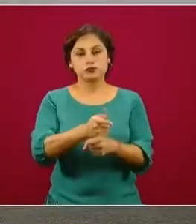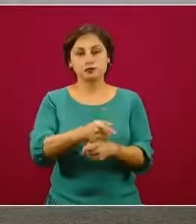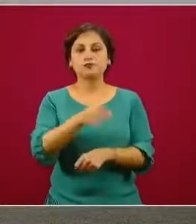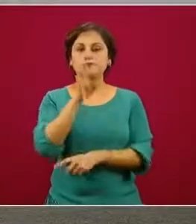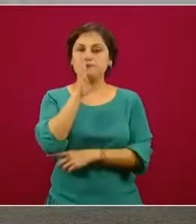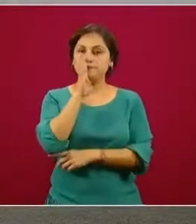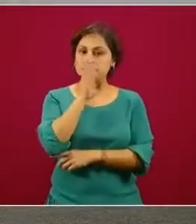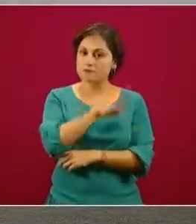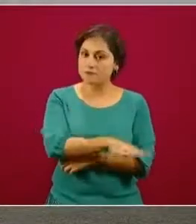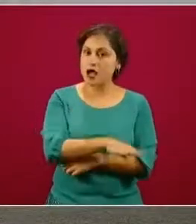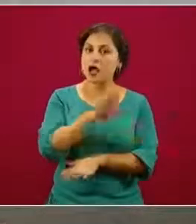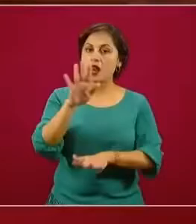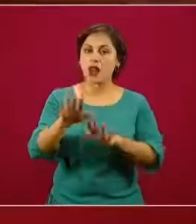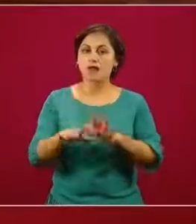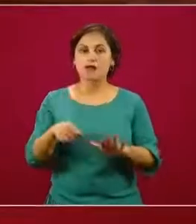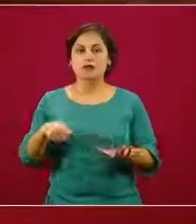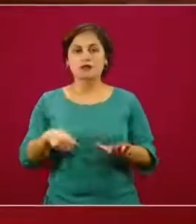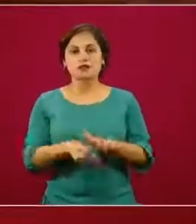o incluso malversación,